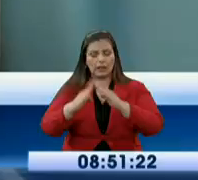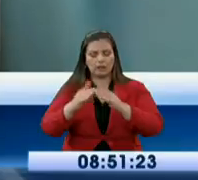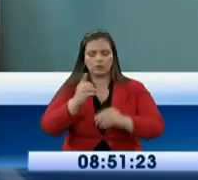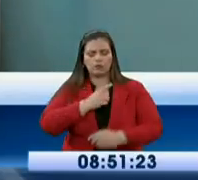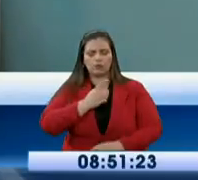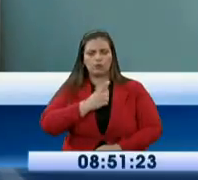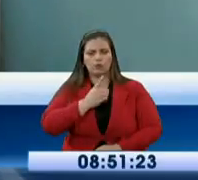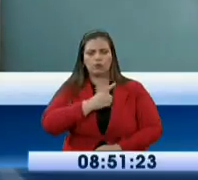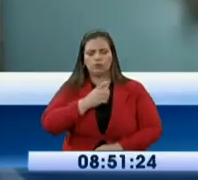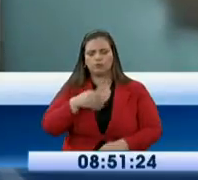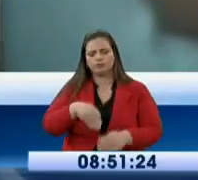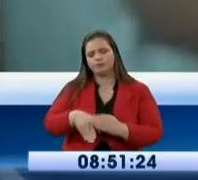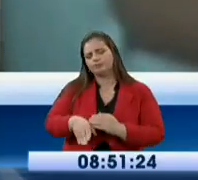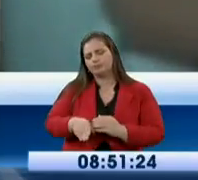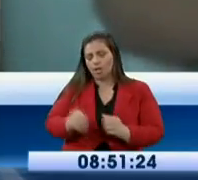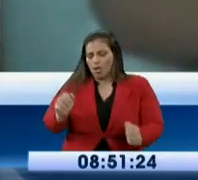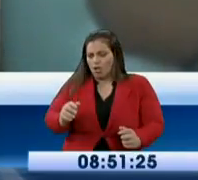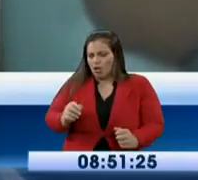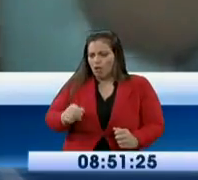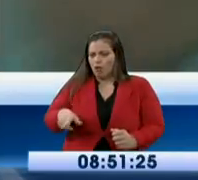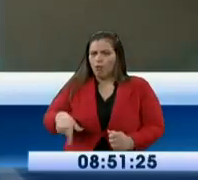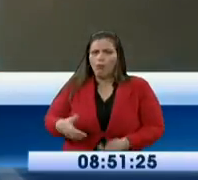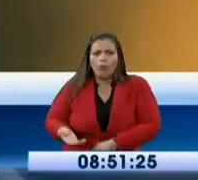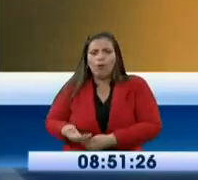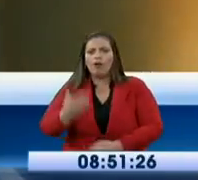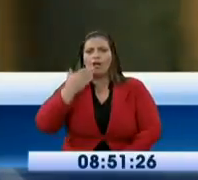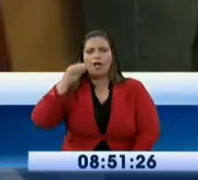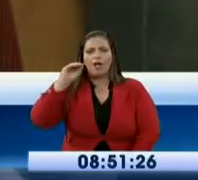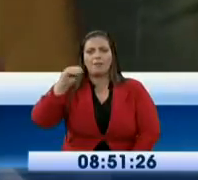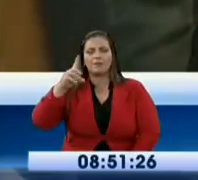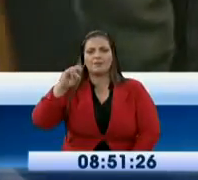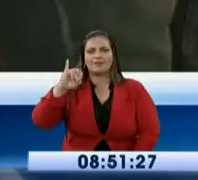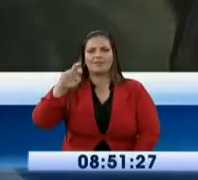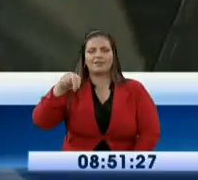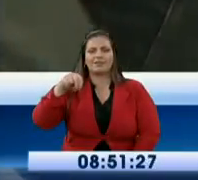sorpresa, quien de inmediato se comunicó con la DINAP. ¿Qué estaba aquí? ¿Qué? ¿Qué? Ahí estaba.